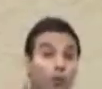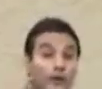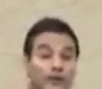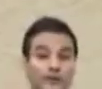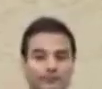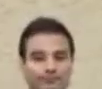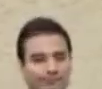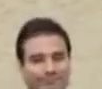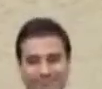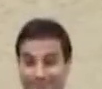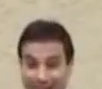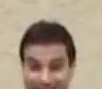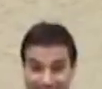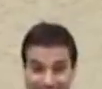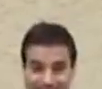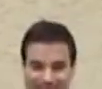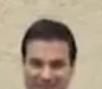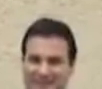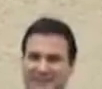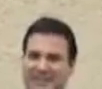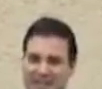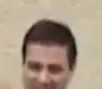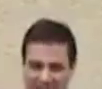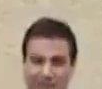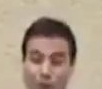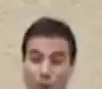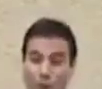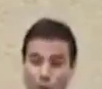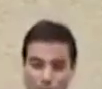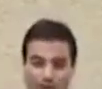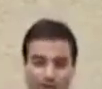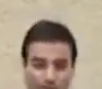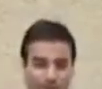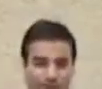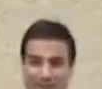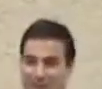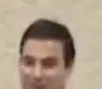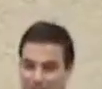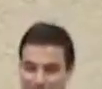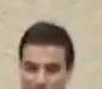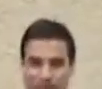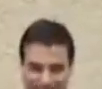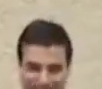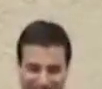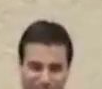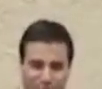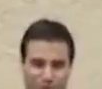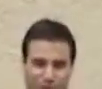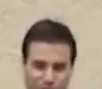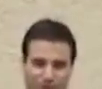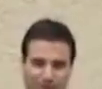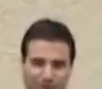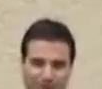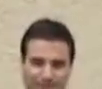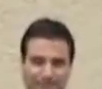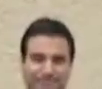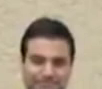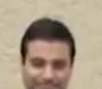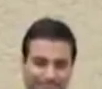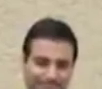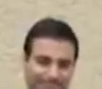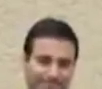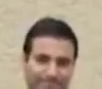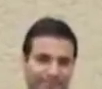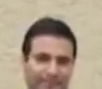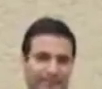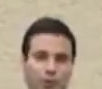estar haciendo este tipo de cosas tramposas que tan acostumbradotes, ¿no? Vienen y lo